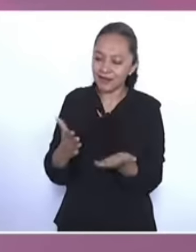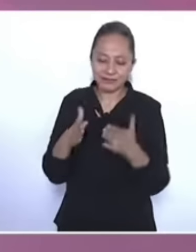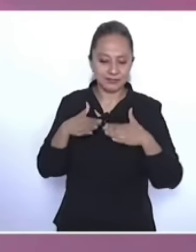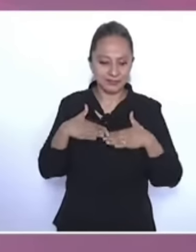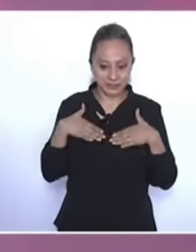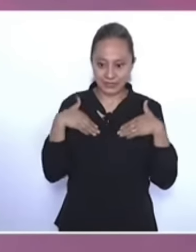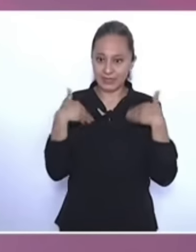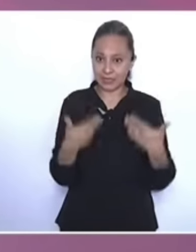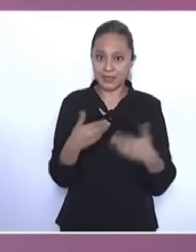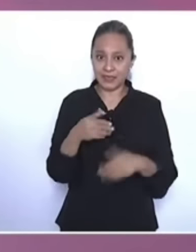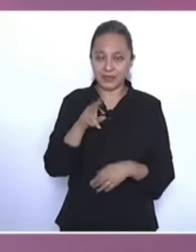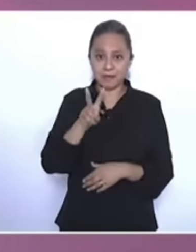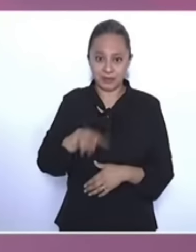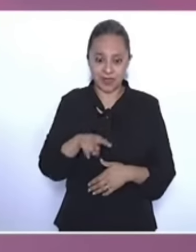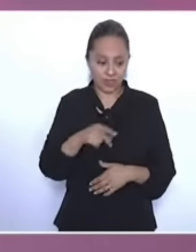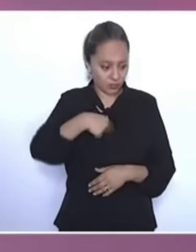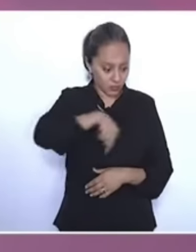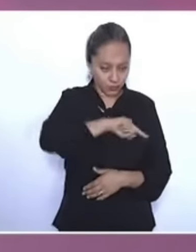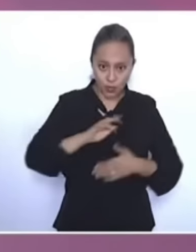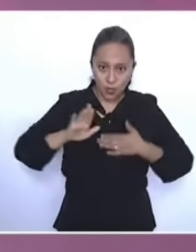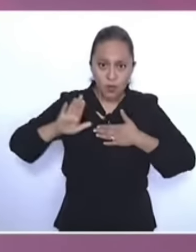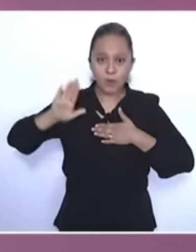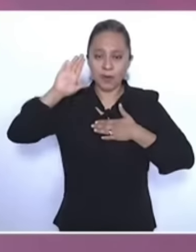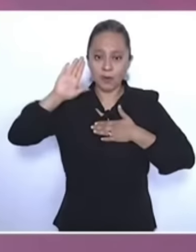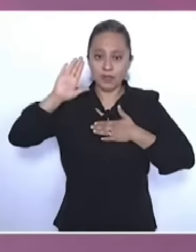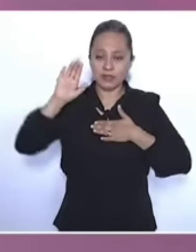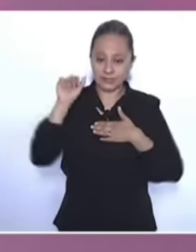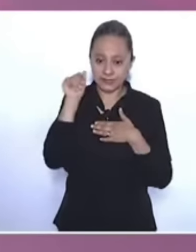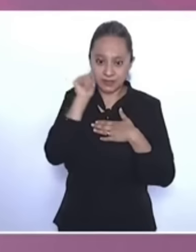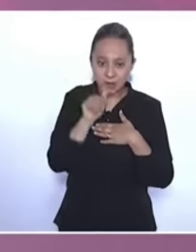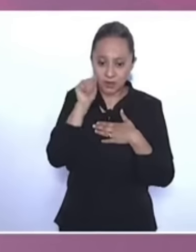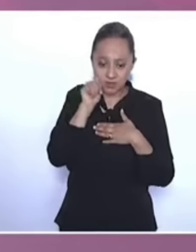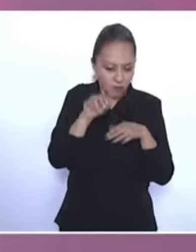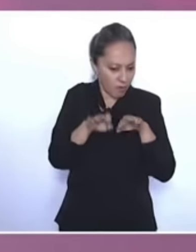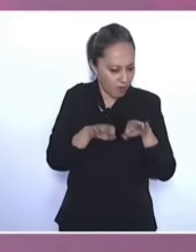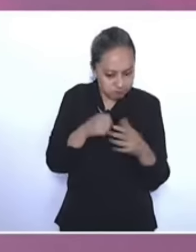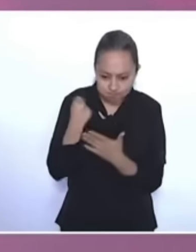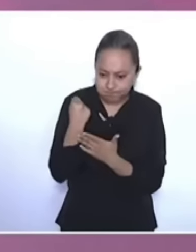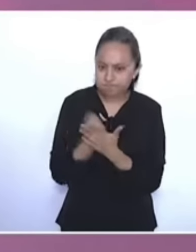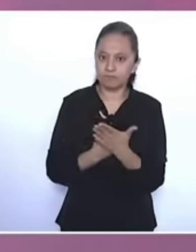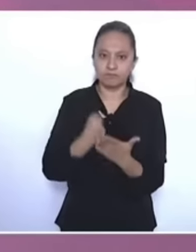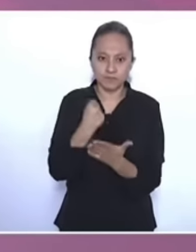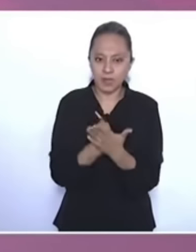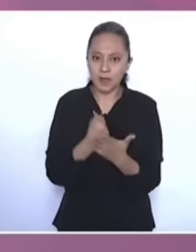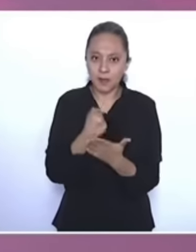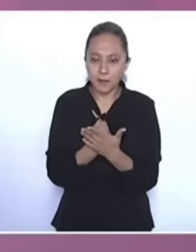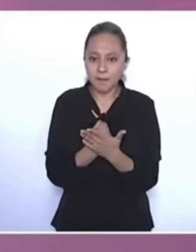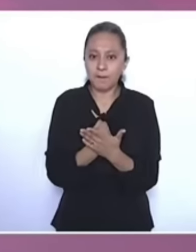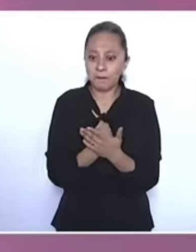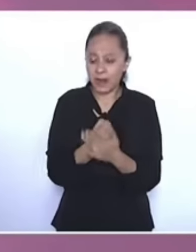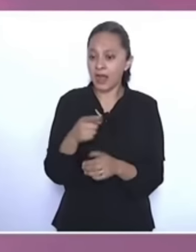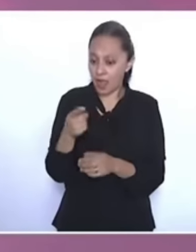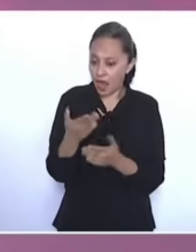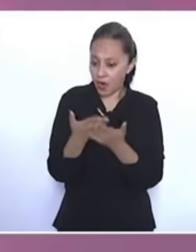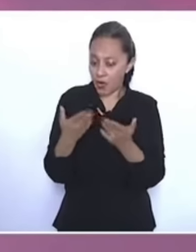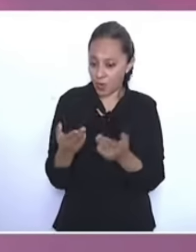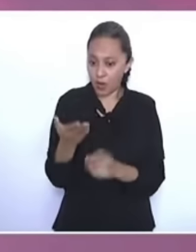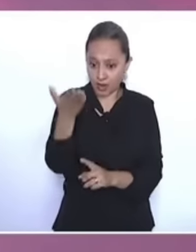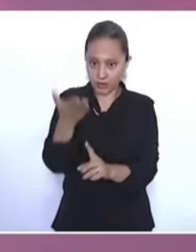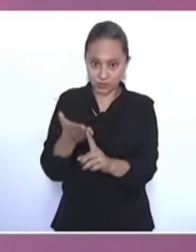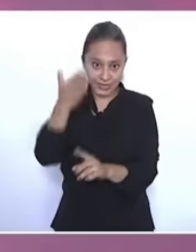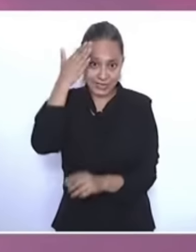nuestro compromiso de que vamos a seguir poniendo nuestros mayores esfuerzos para construir bajo su guía el